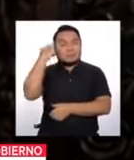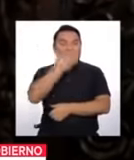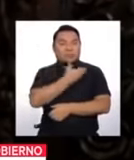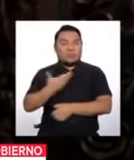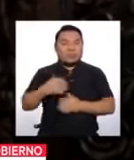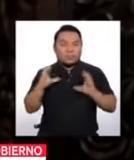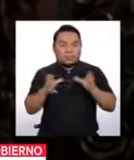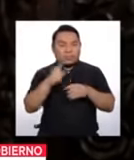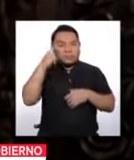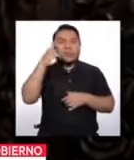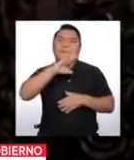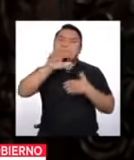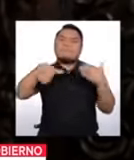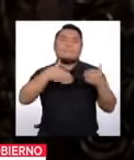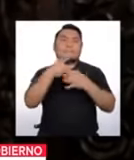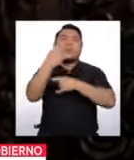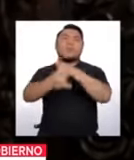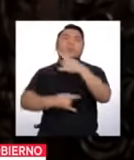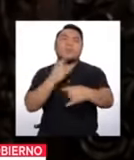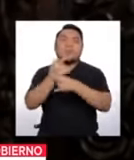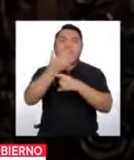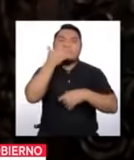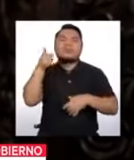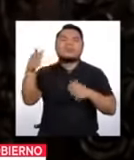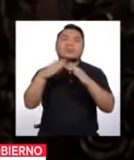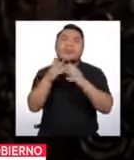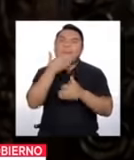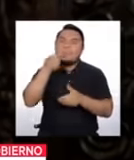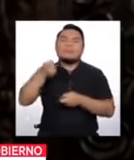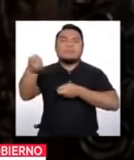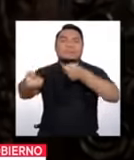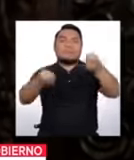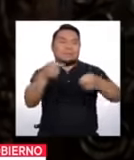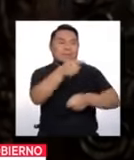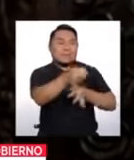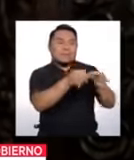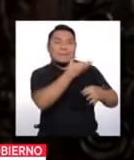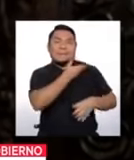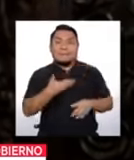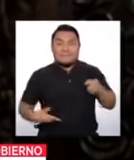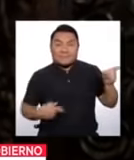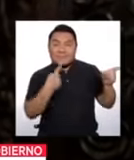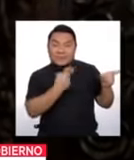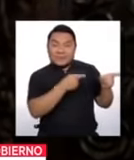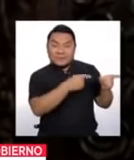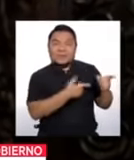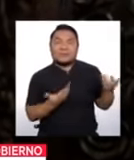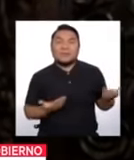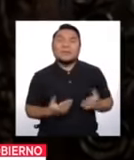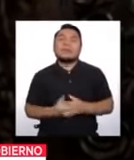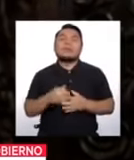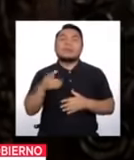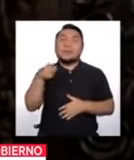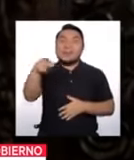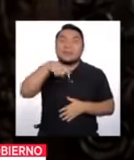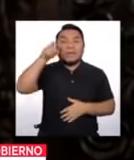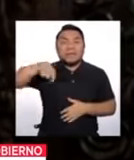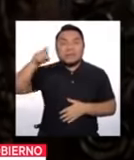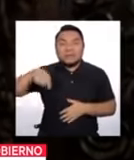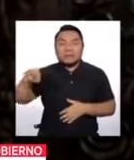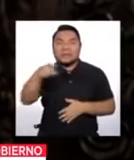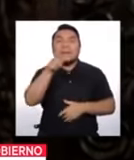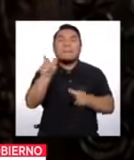la universalización del bono a los hogares, donde, como ha explicado el presidente, si quienes realmente los necesitan, que